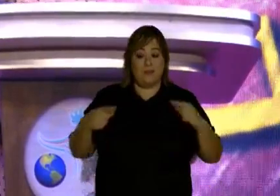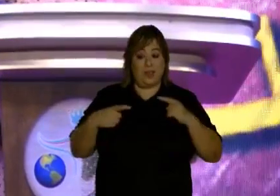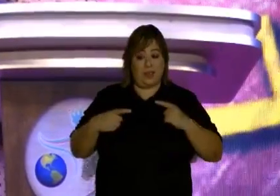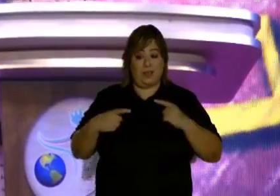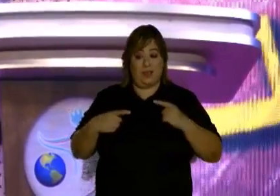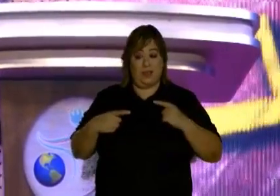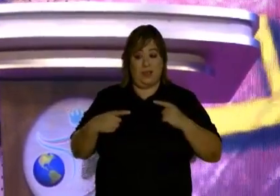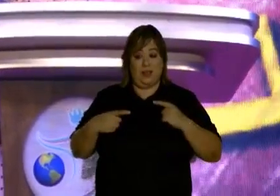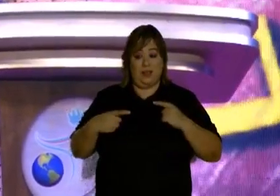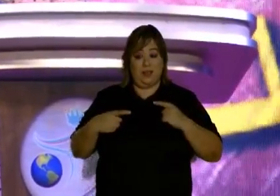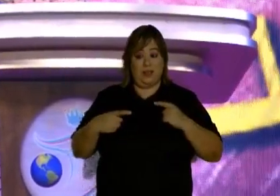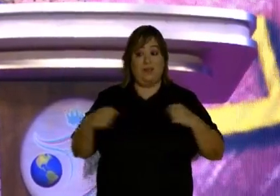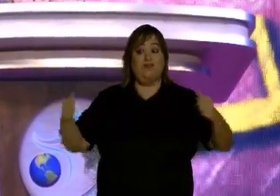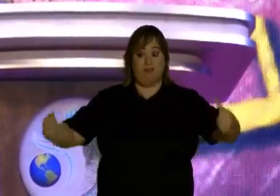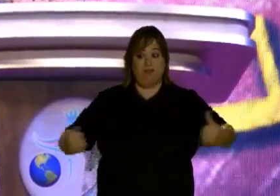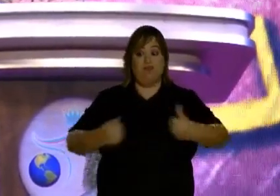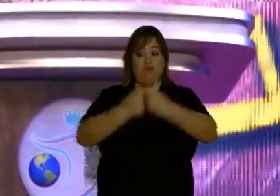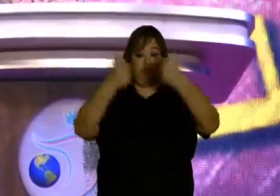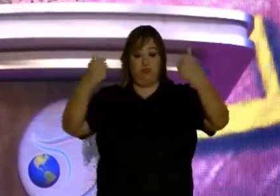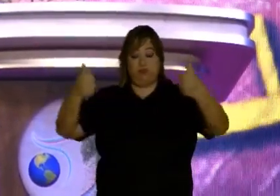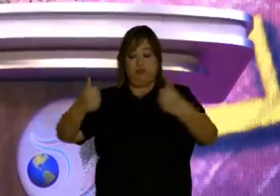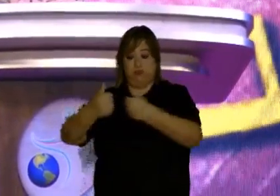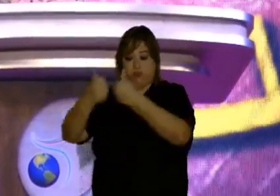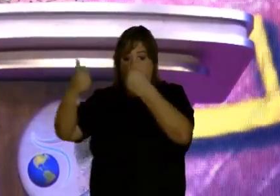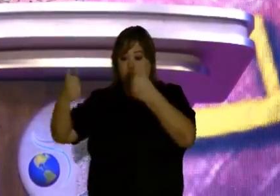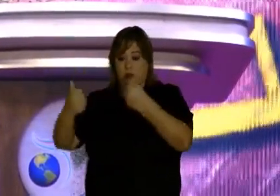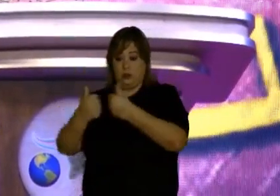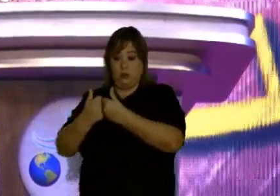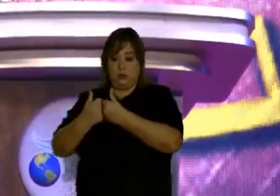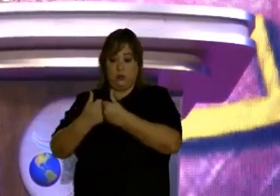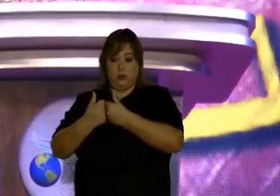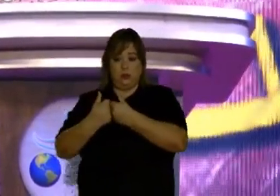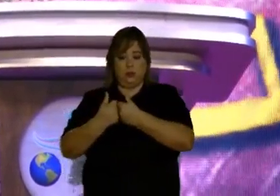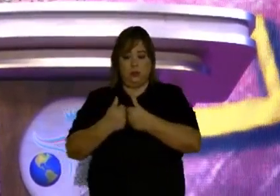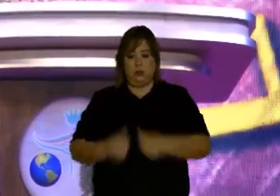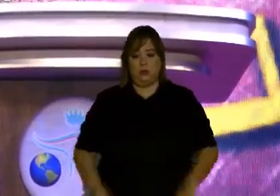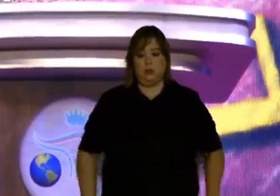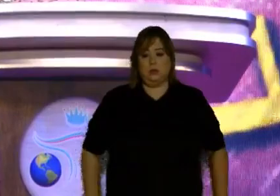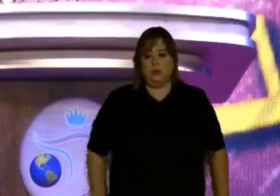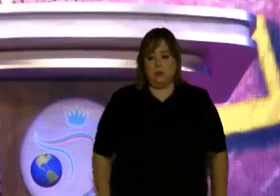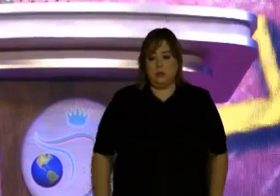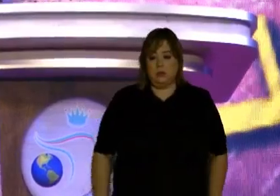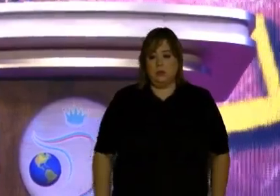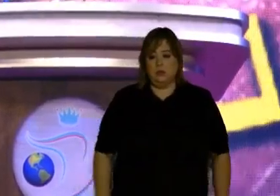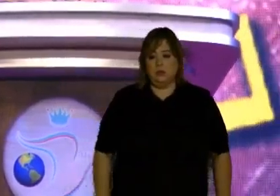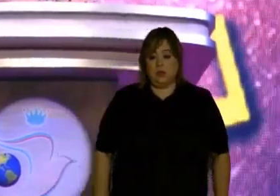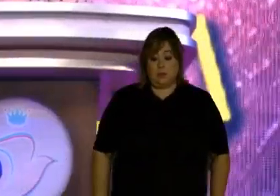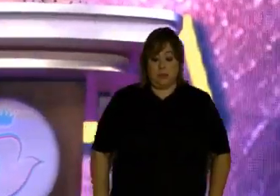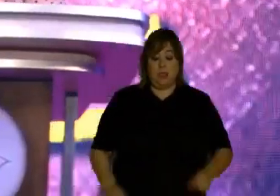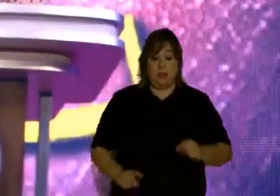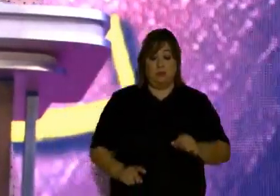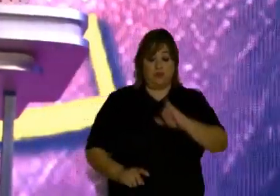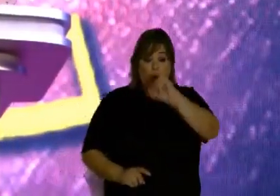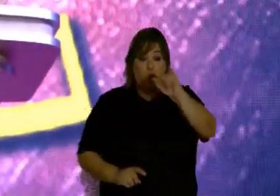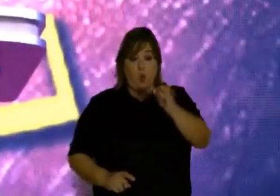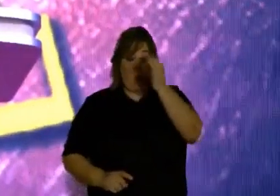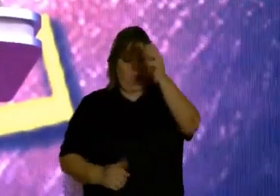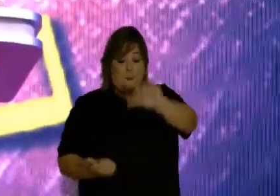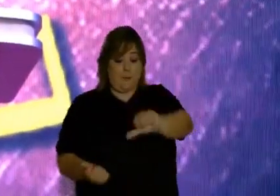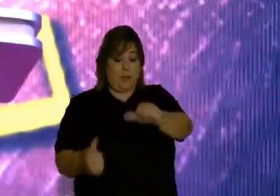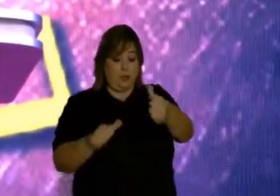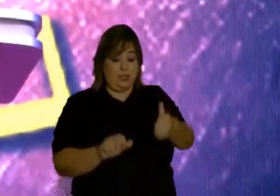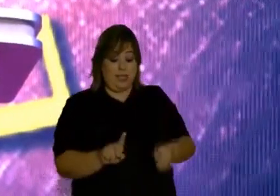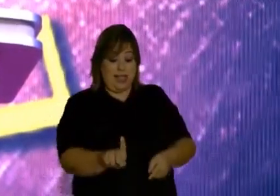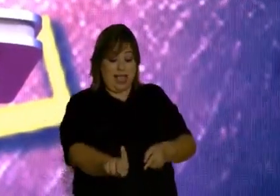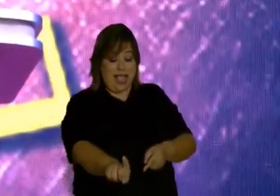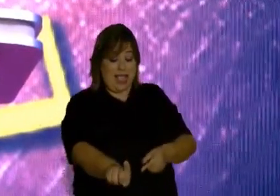de grandes desafíos. Y desde allí, desde la prisión,